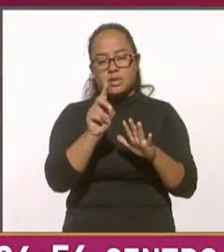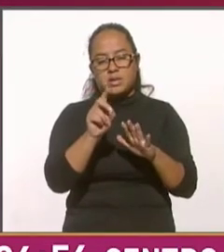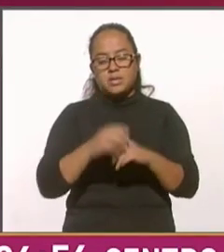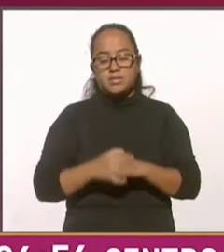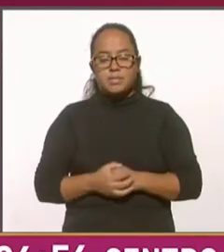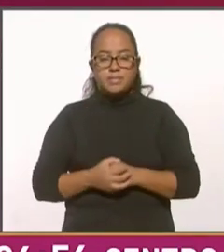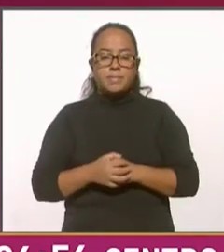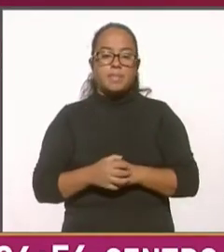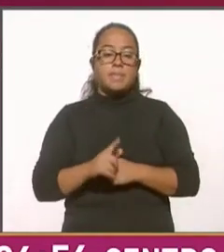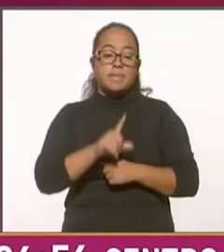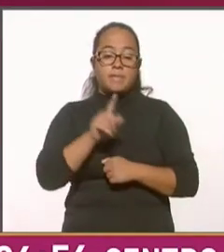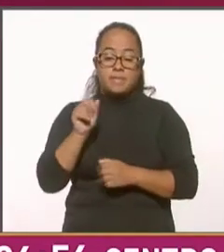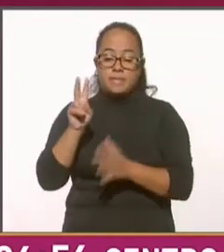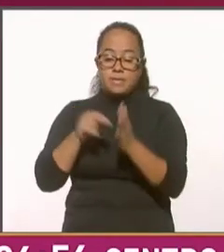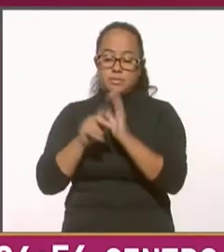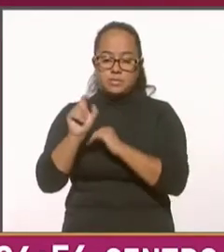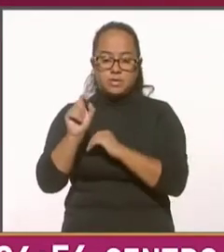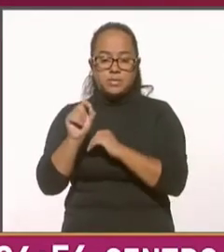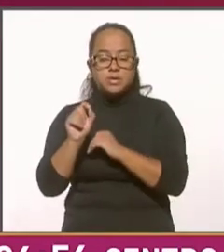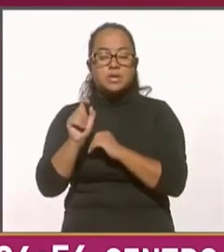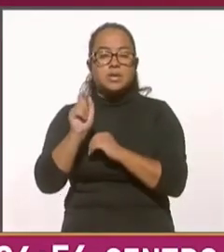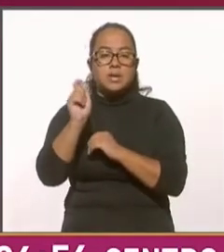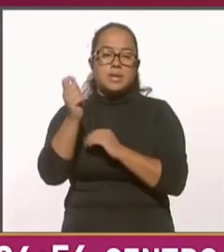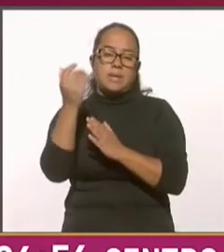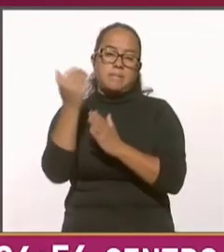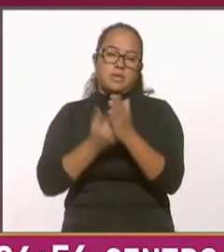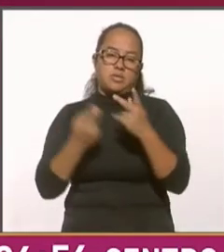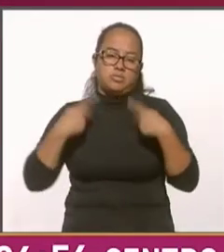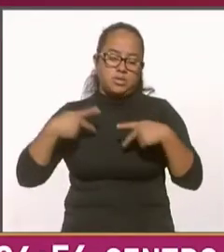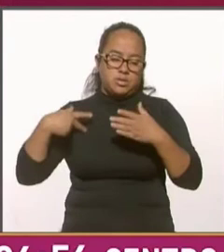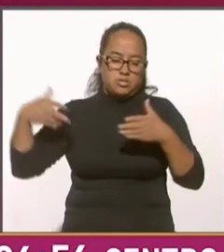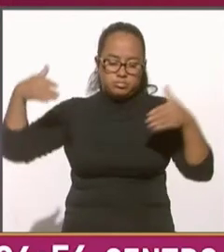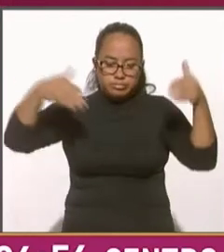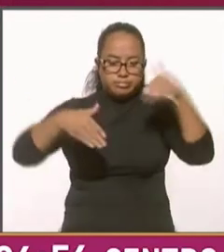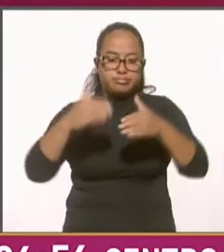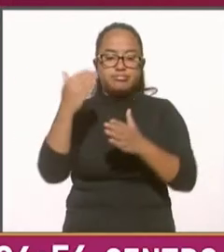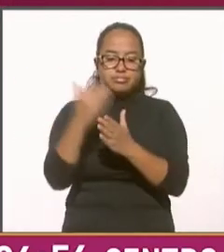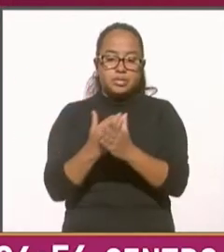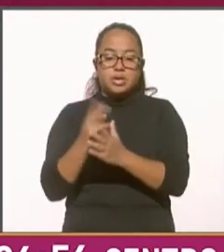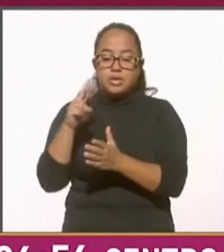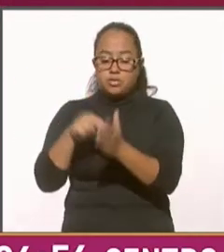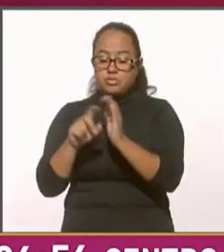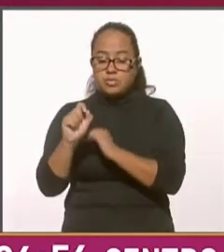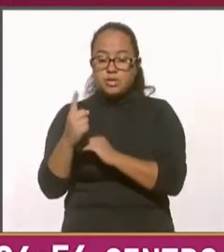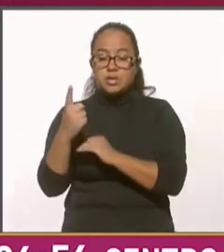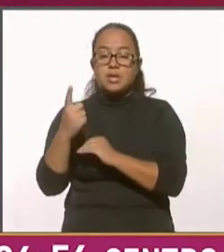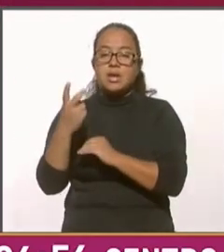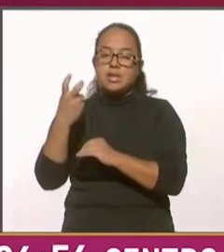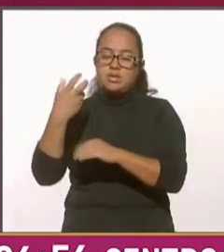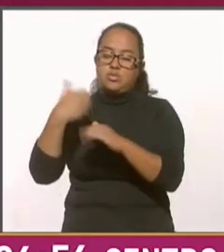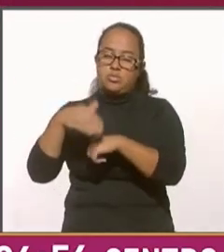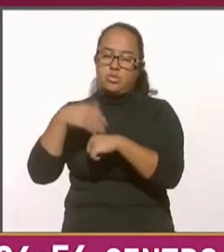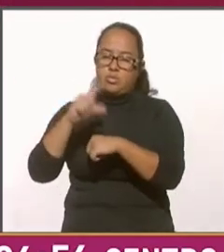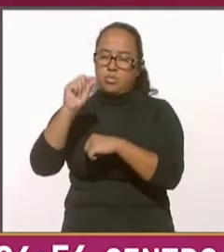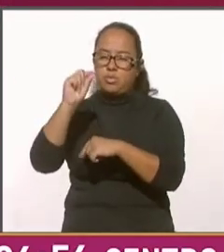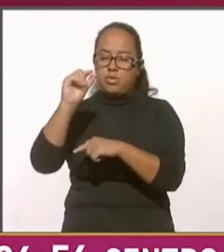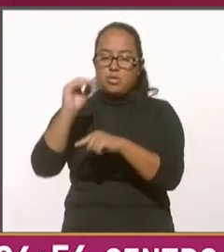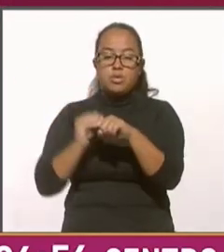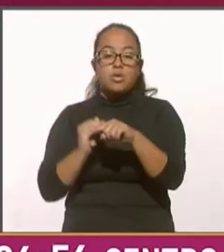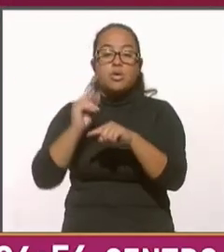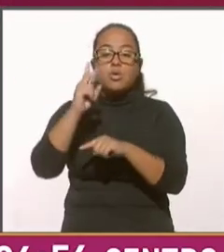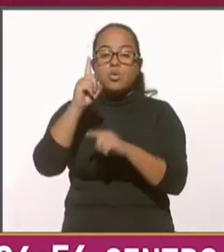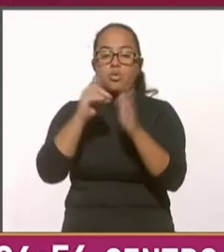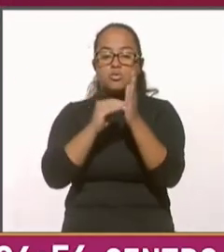1.830.439.000. Luego en el 20, como entraron menos, pues obviamente serán menos, y en el 21 tenemos un número menor, ¿no?